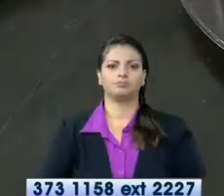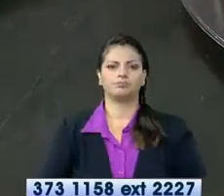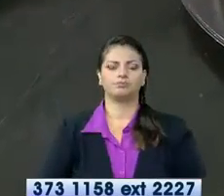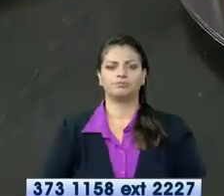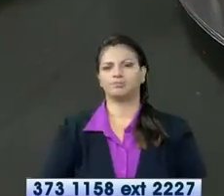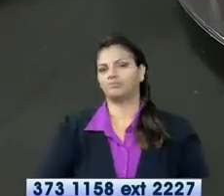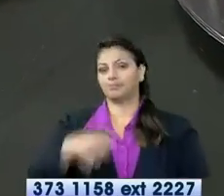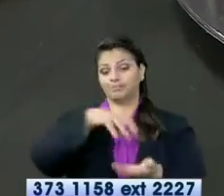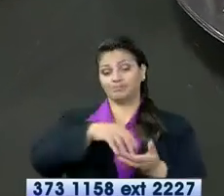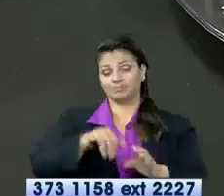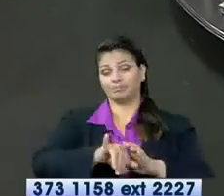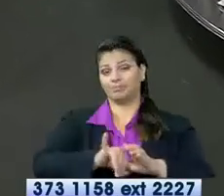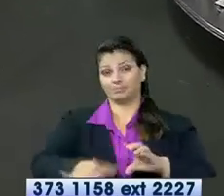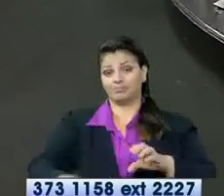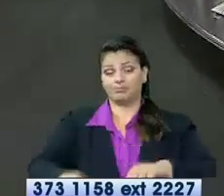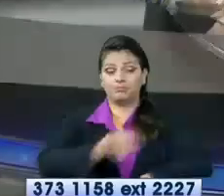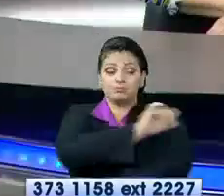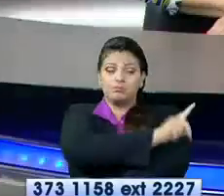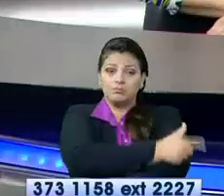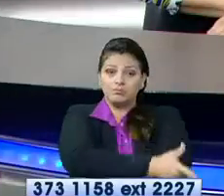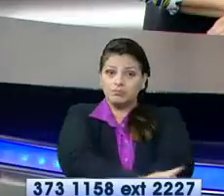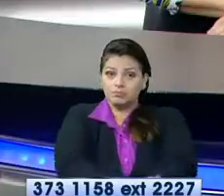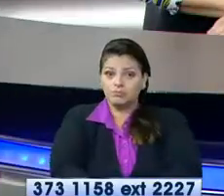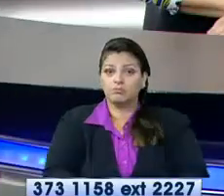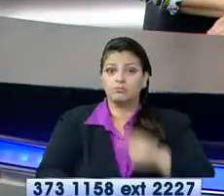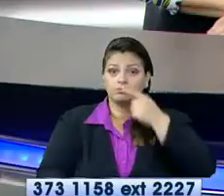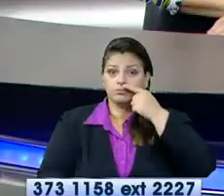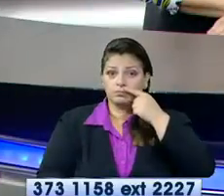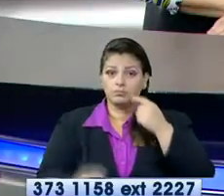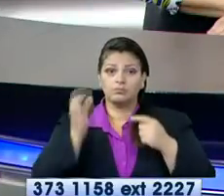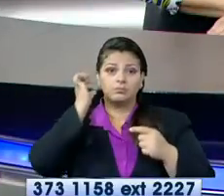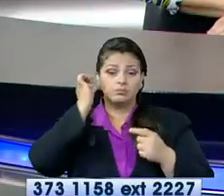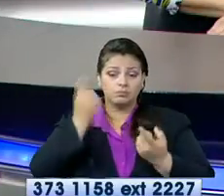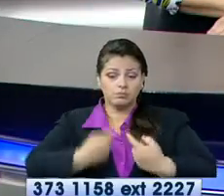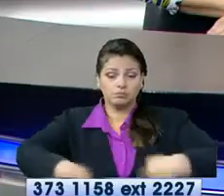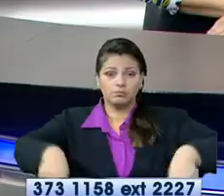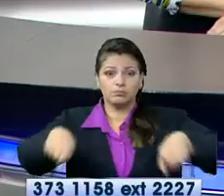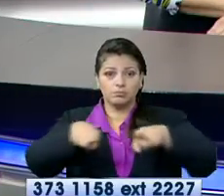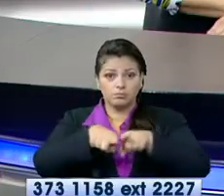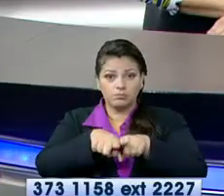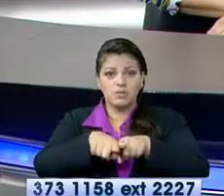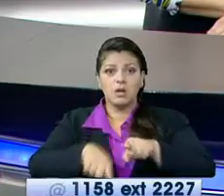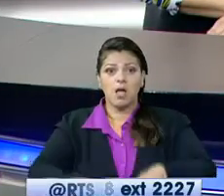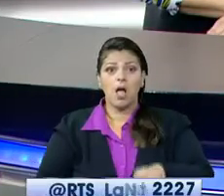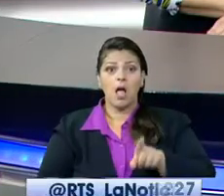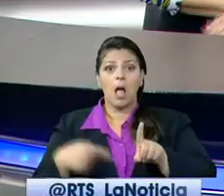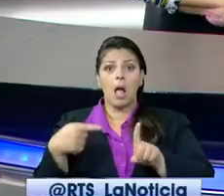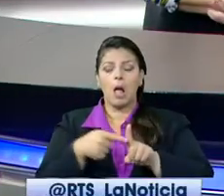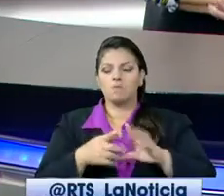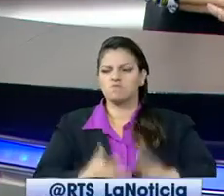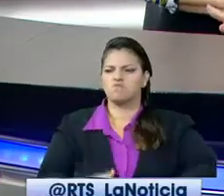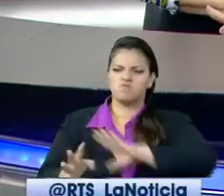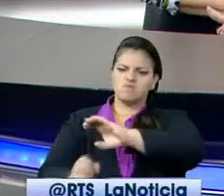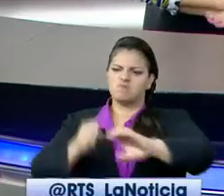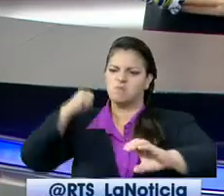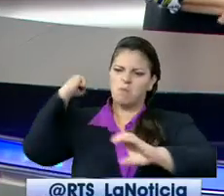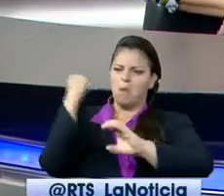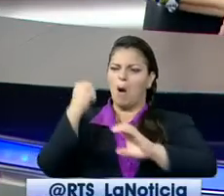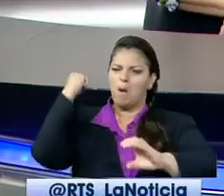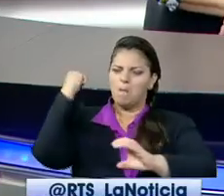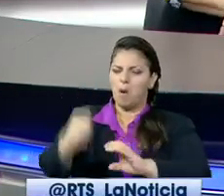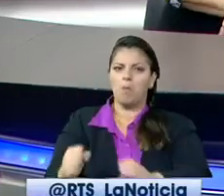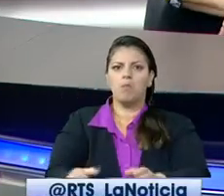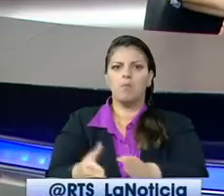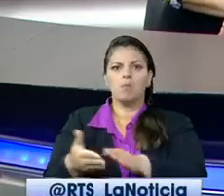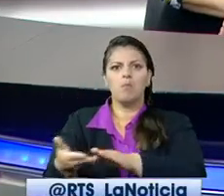Una mujer fue asesinada supuestamente por su conviviente. Sucedió en el cantón La Libertad, provincia de Santa Elena. La presidenta del